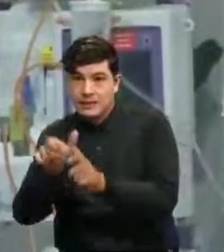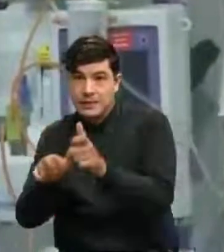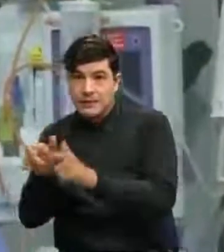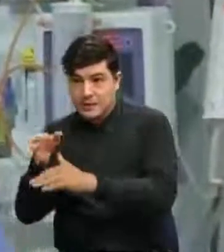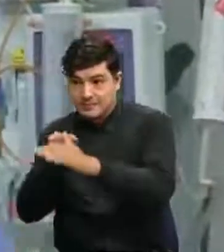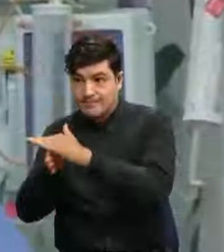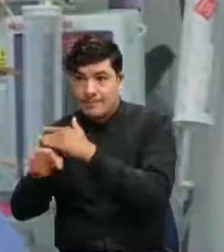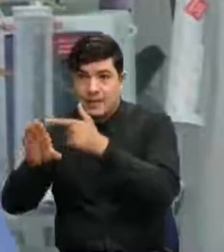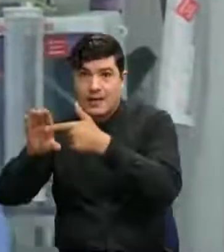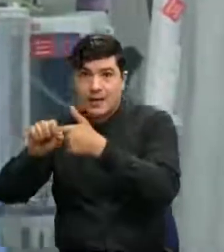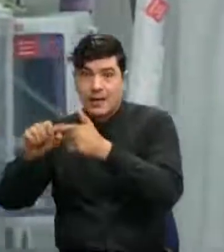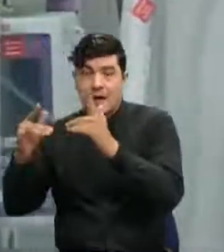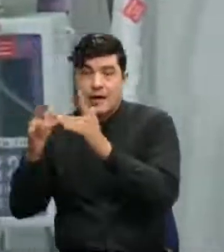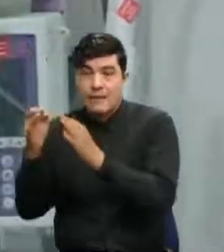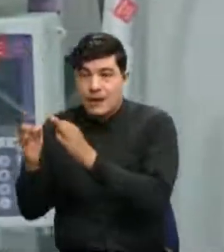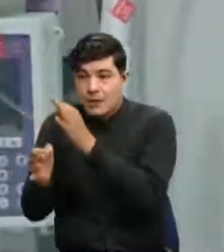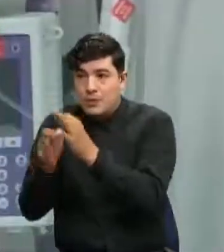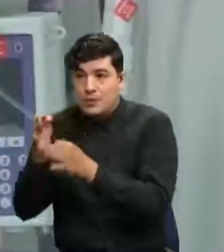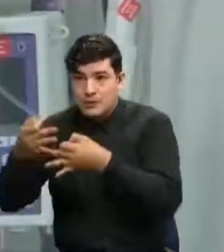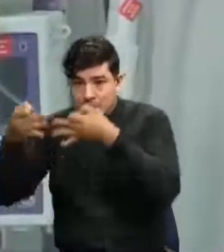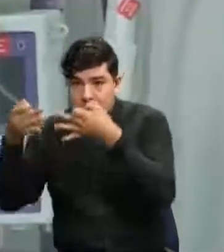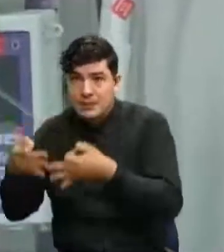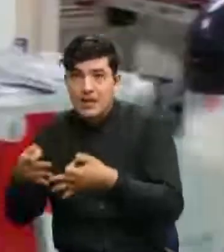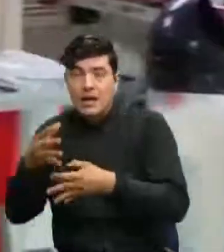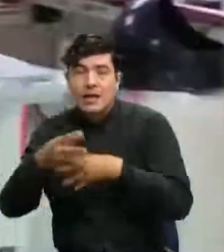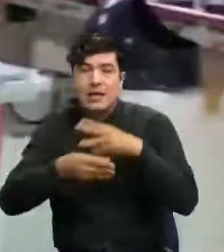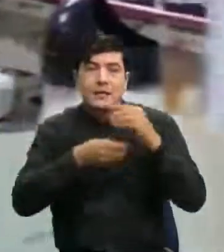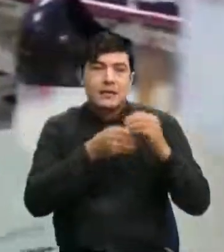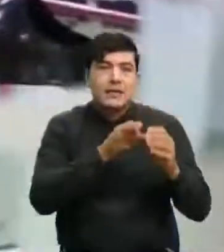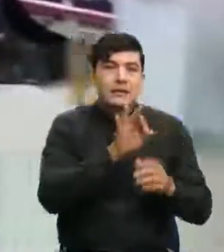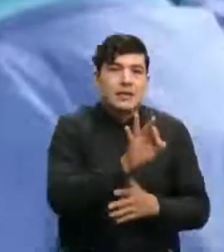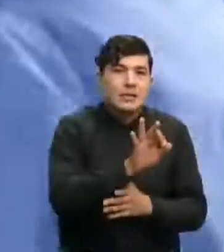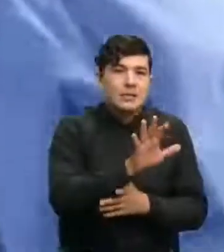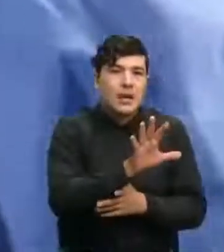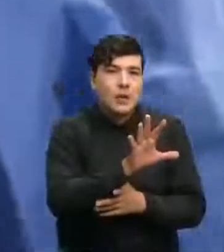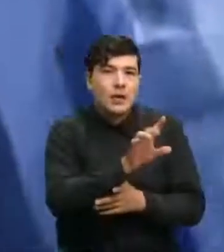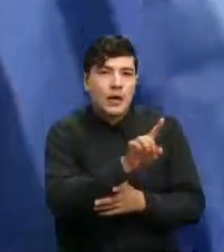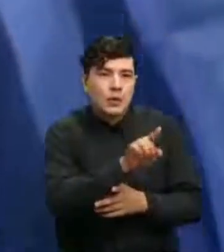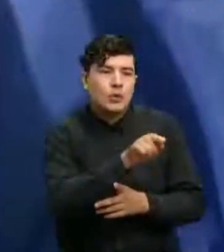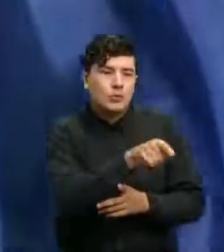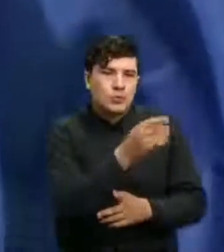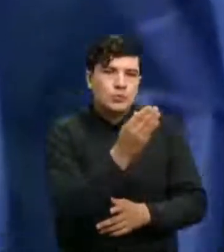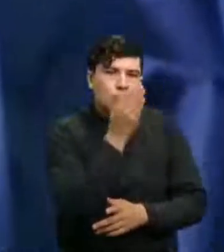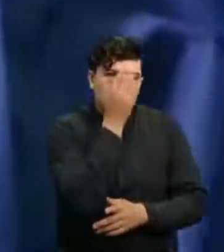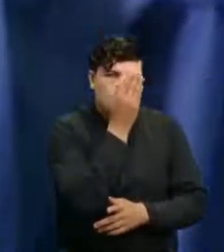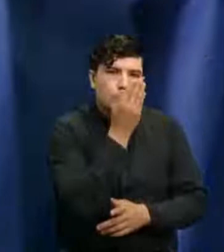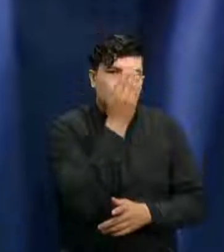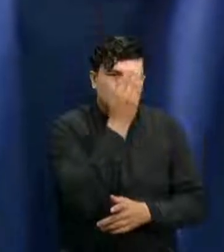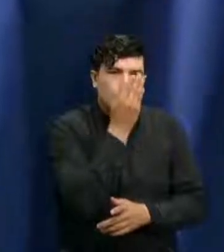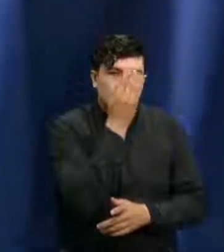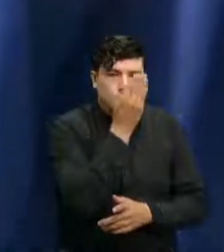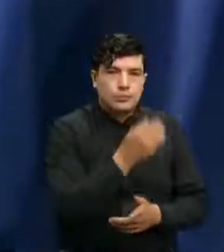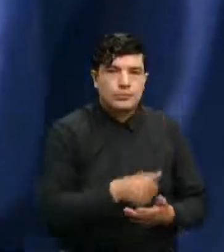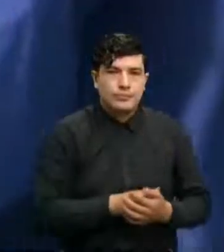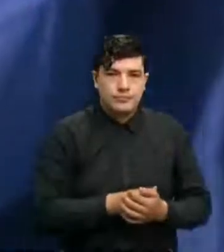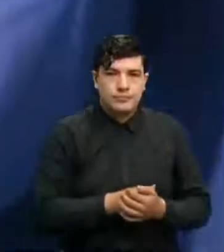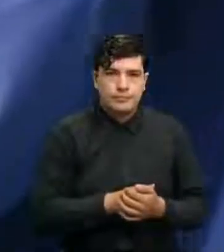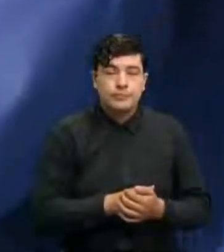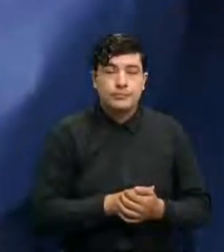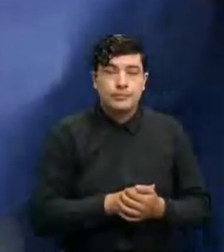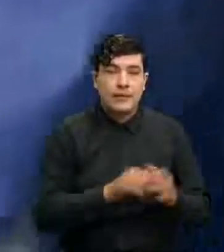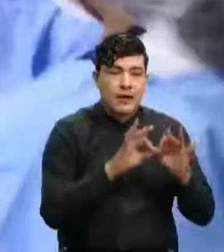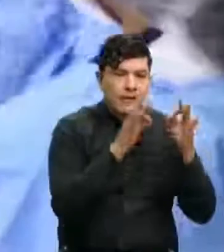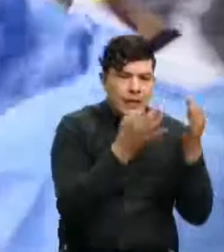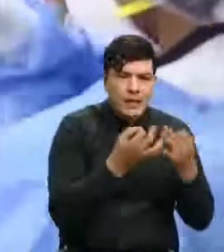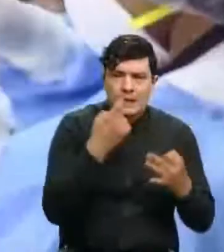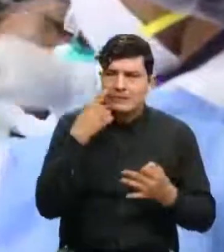de cuidados intensivos y 351 se encuentran hospitalizados. Así son los días de los pacientes y familiares en